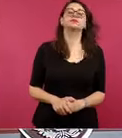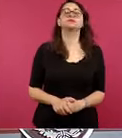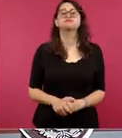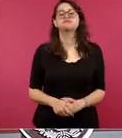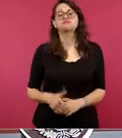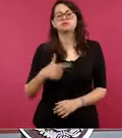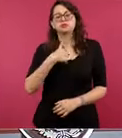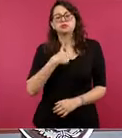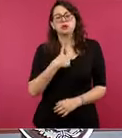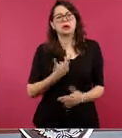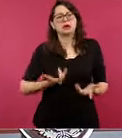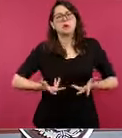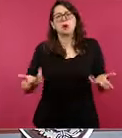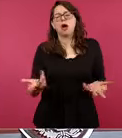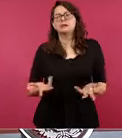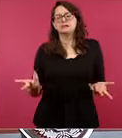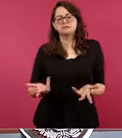Paciencia,